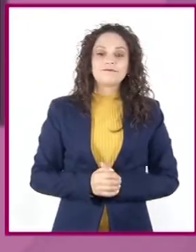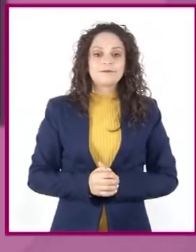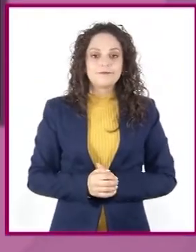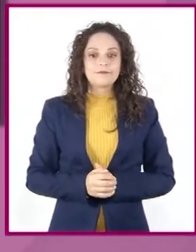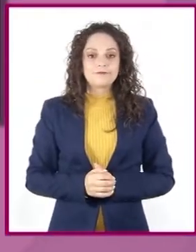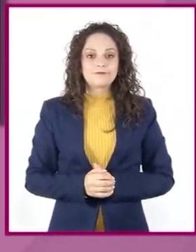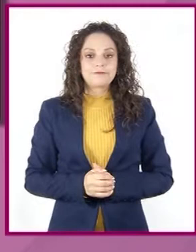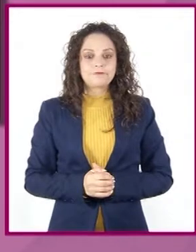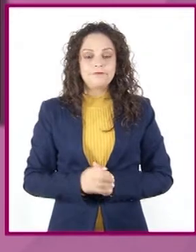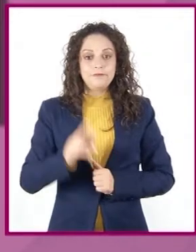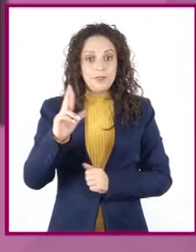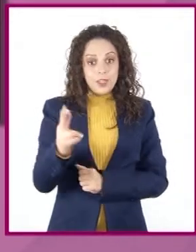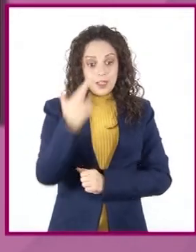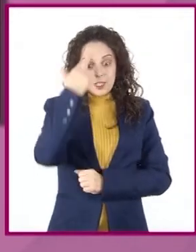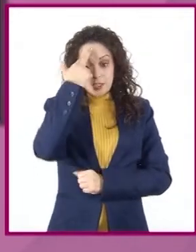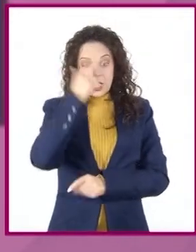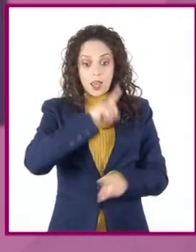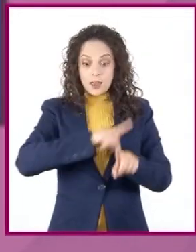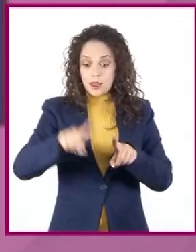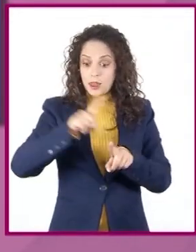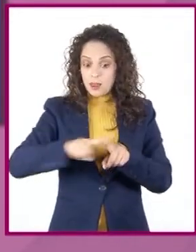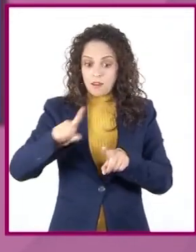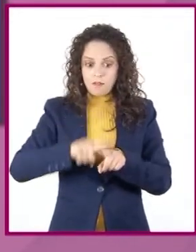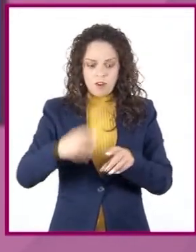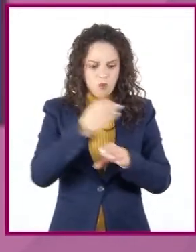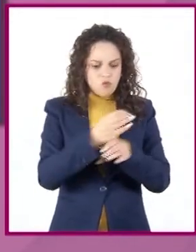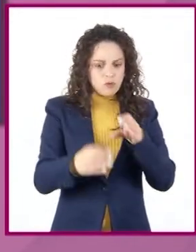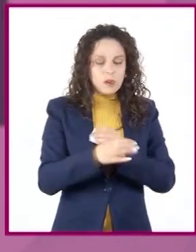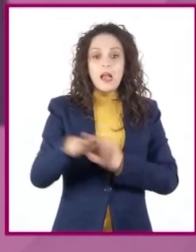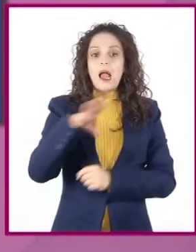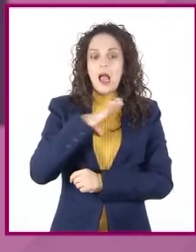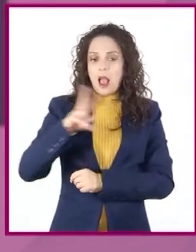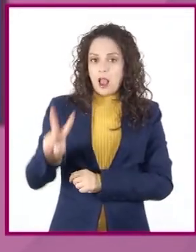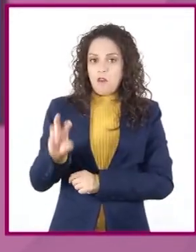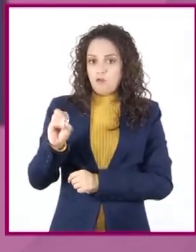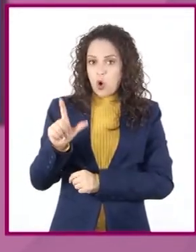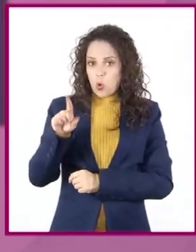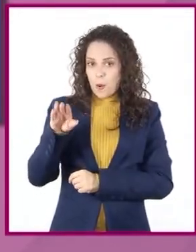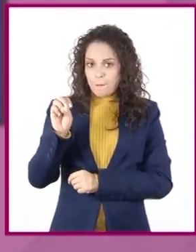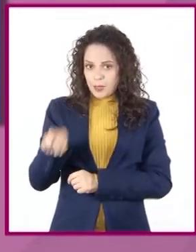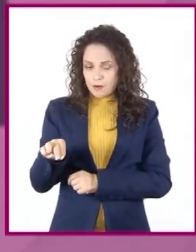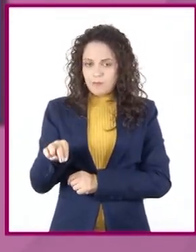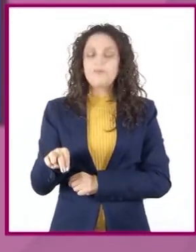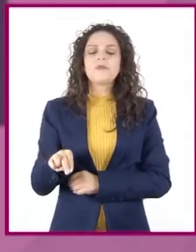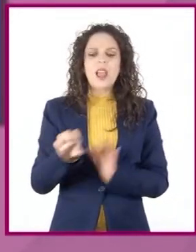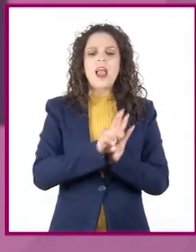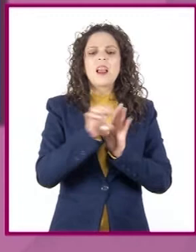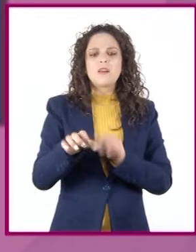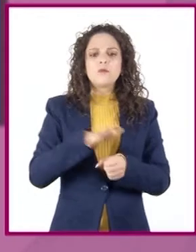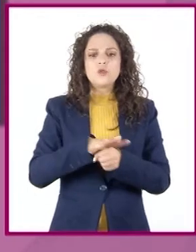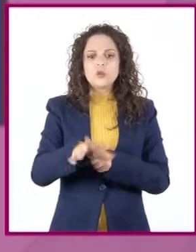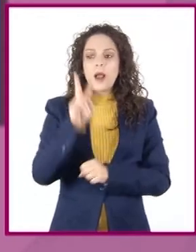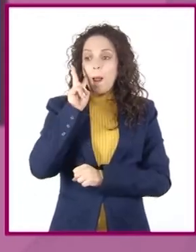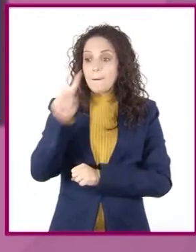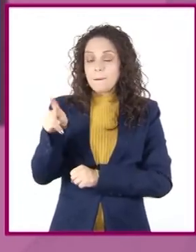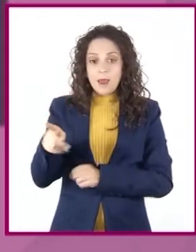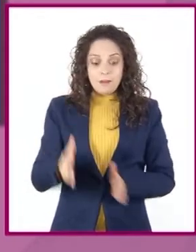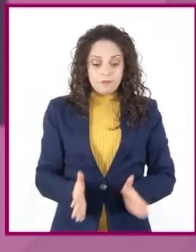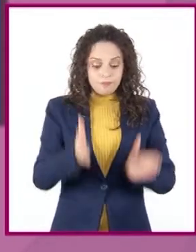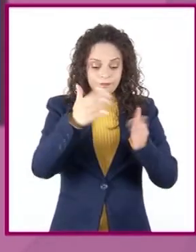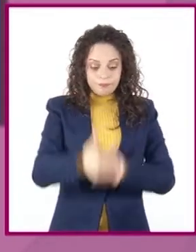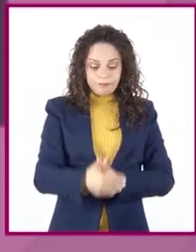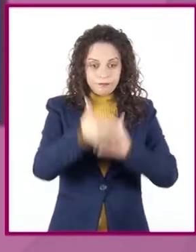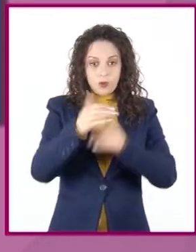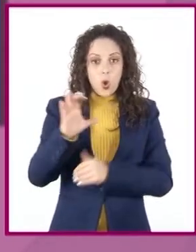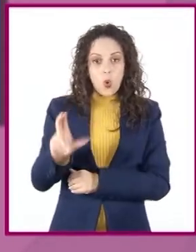Recordemos que todos los cuerpos tienen volumen, y ya que utilizamos un cubo como base para calcular los volúmenes, las